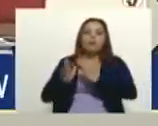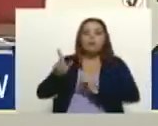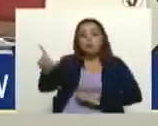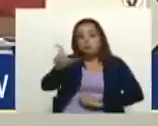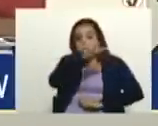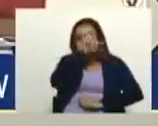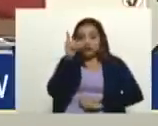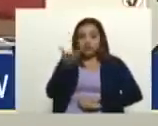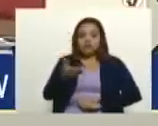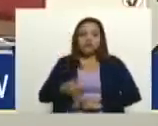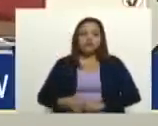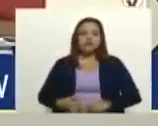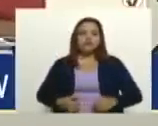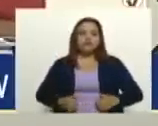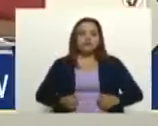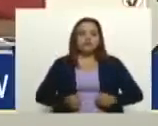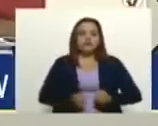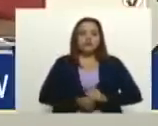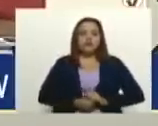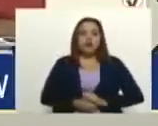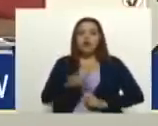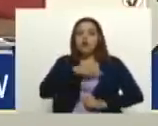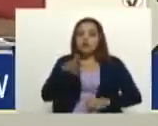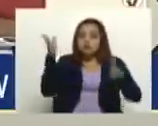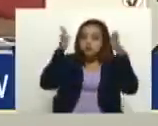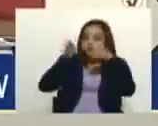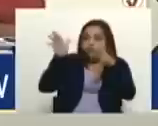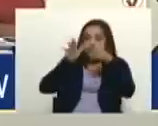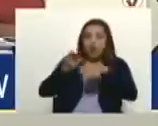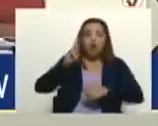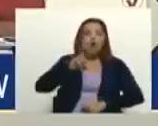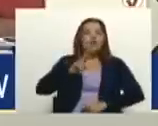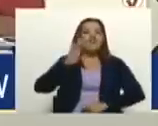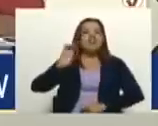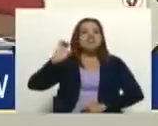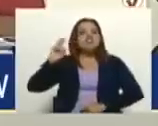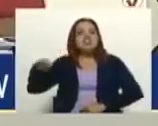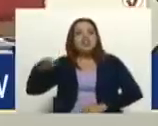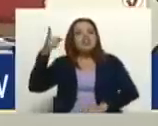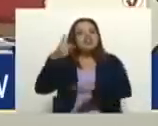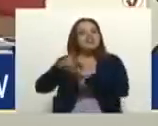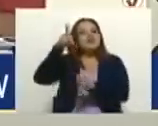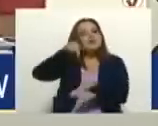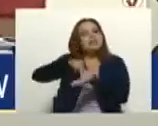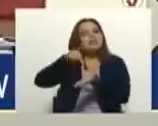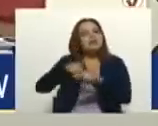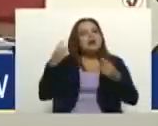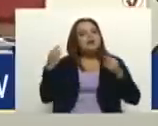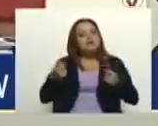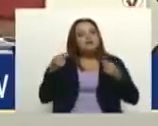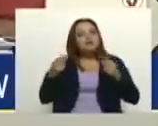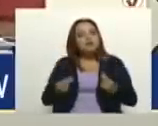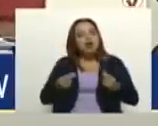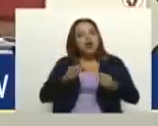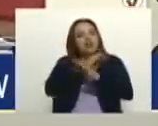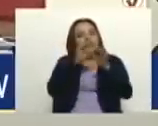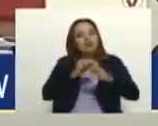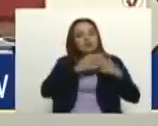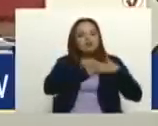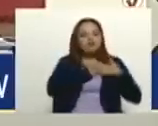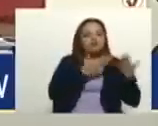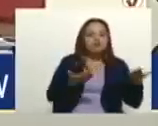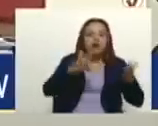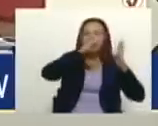Y nosotros la instrucción que hemos dado, que las estructuras del partido participan activamente de manera voluntaria en